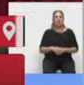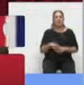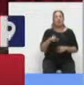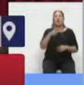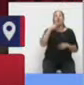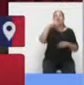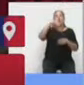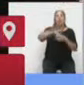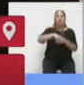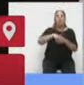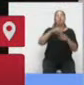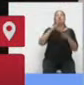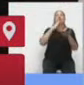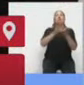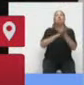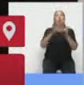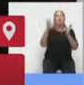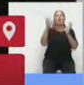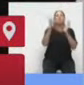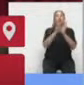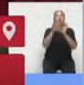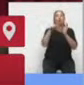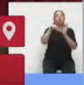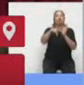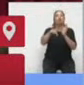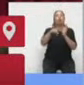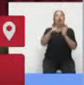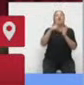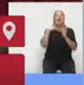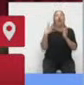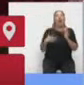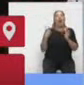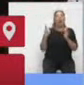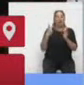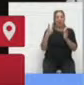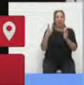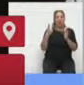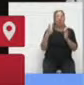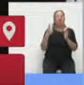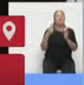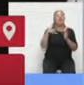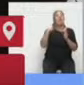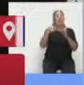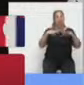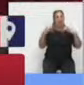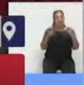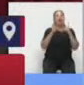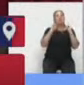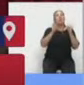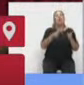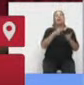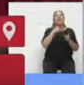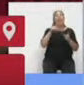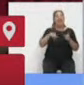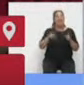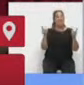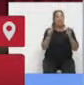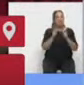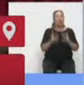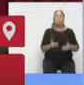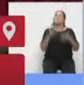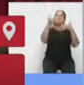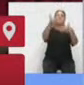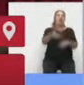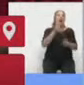abrazo. Como siempre, un placer. De fondos frescos me da la impresión que por ahora no hay mucho, o tenés expectativa que abra la chequera al